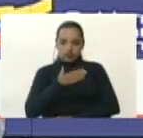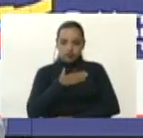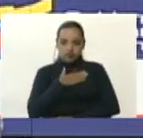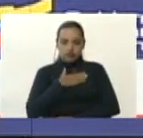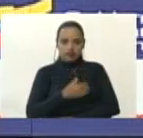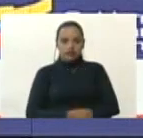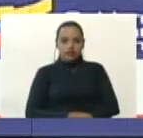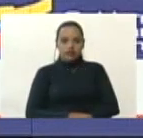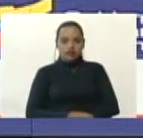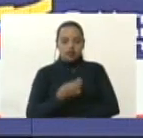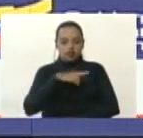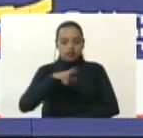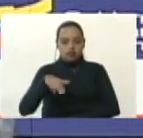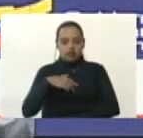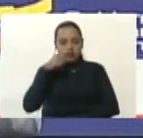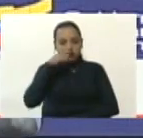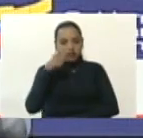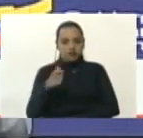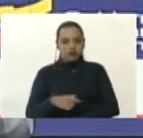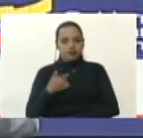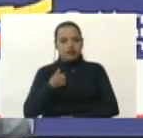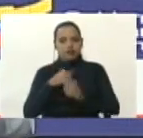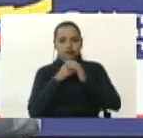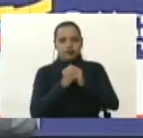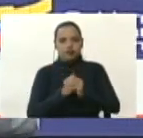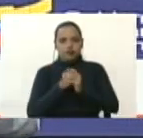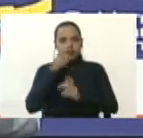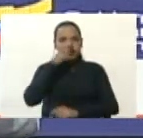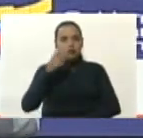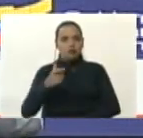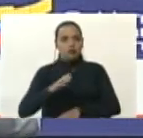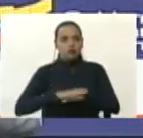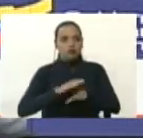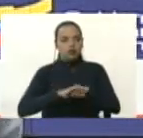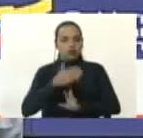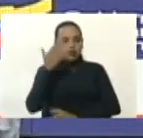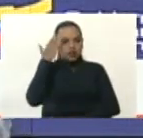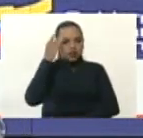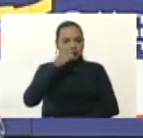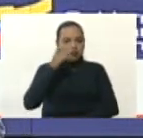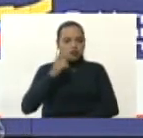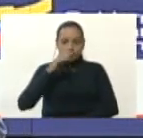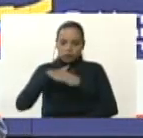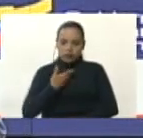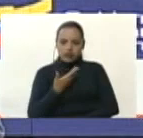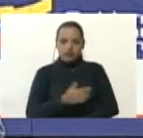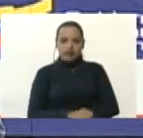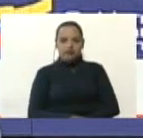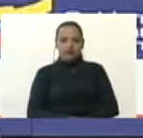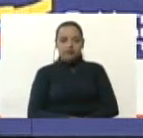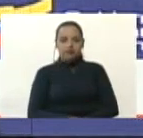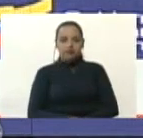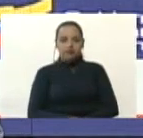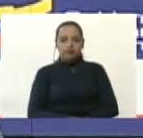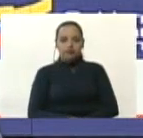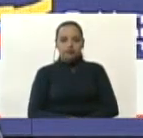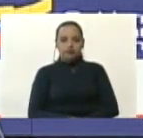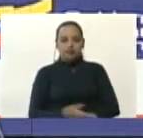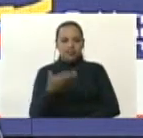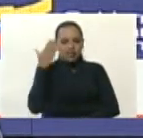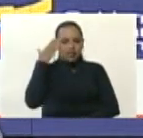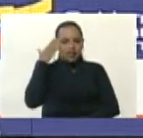caso para nuestro pueblo. Y me encomiendo al pueblo porque sé que el pueblo es el que puede, es el que